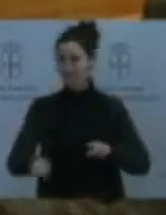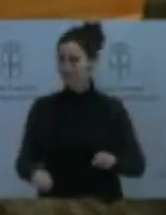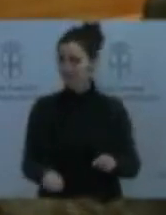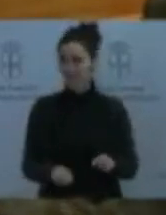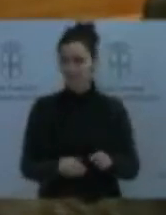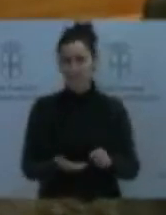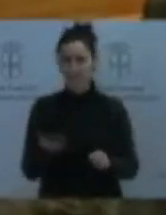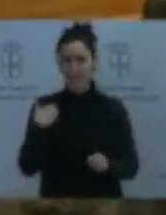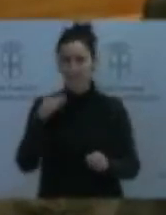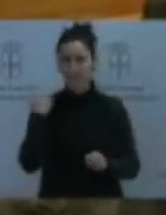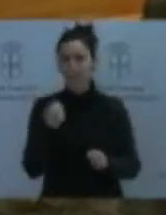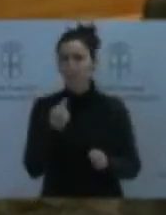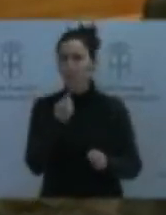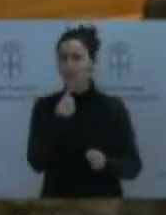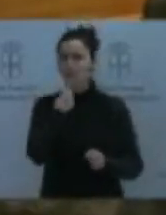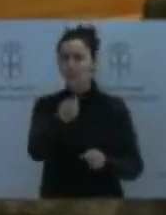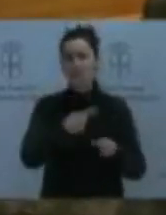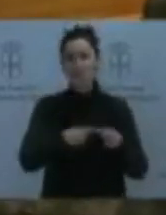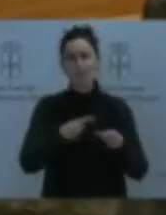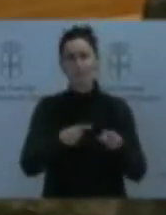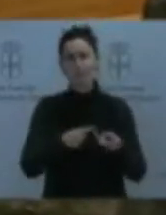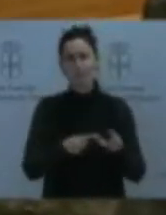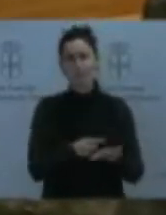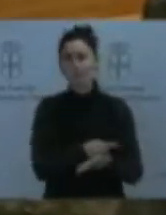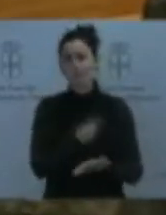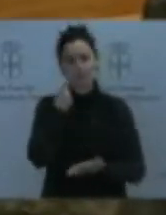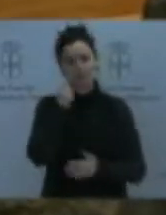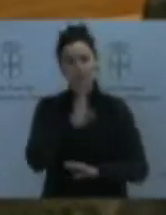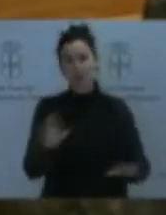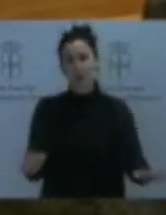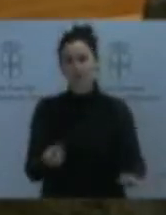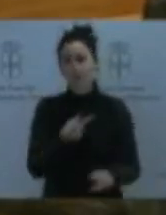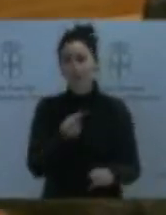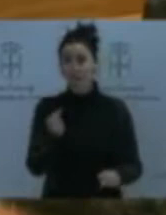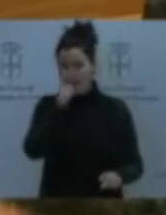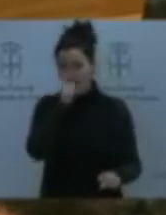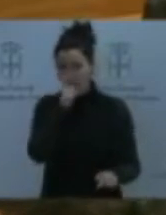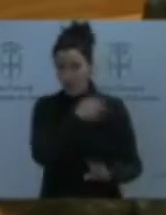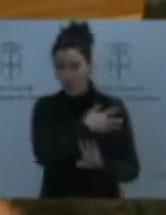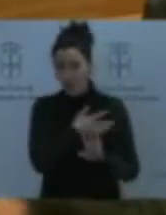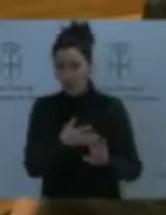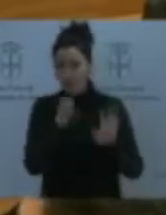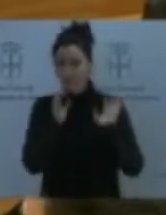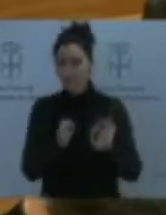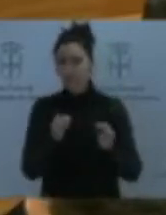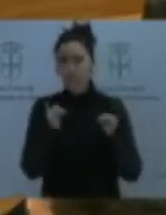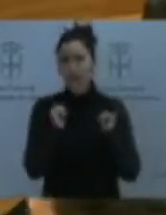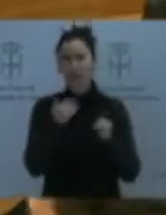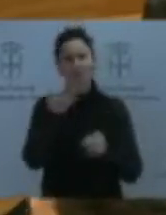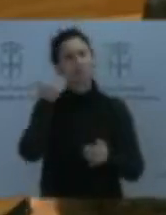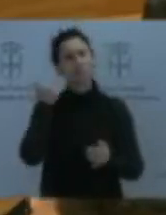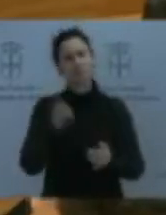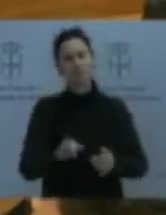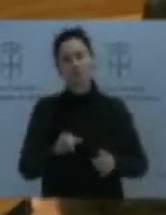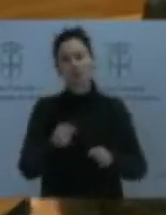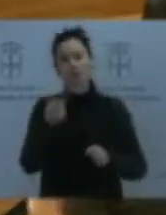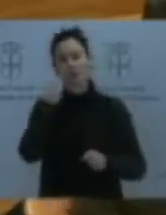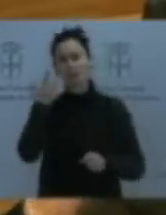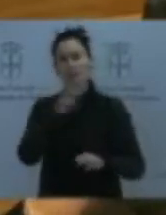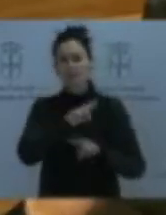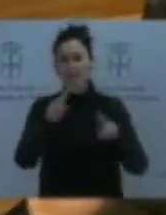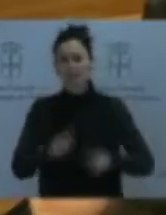distinta, y que tiene 100 años y que tiene más de 100 años, que tiene prestigio internacional, tiene know-how,